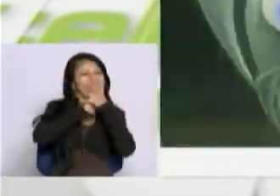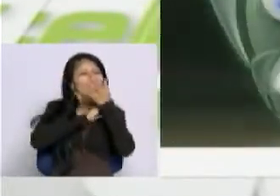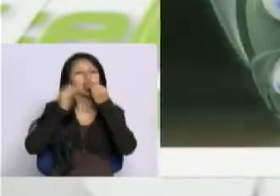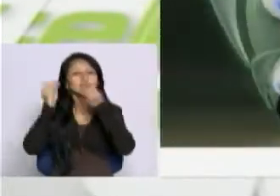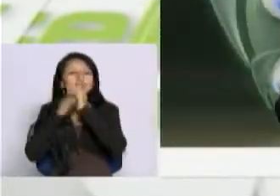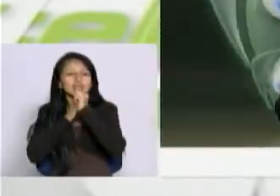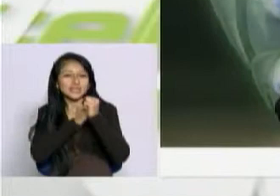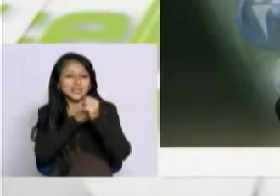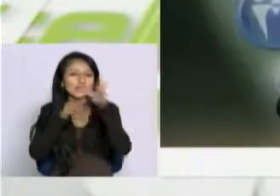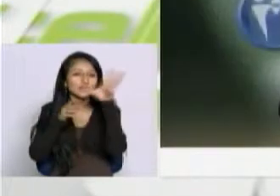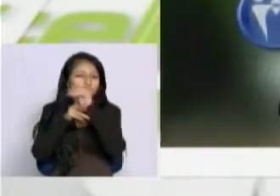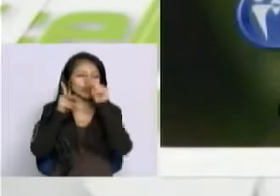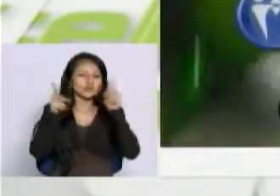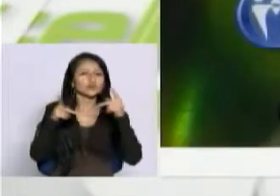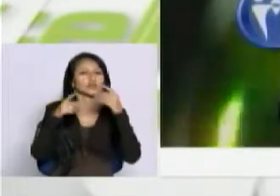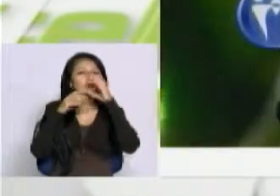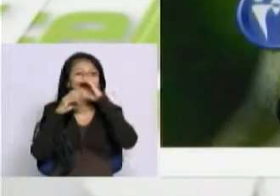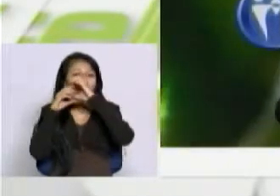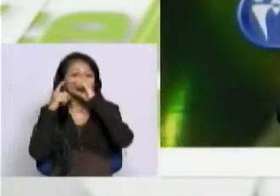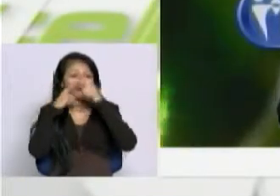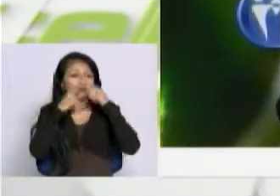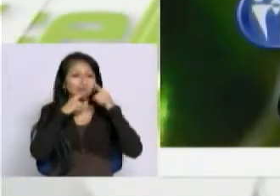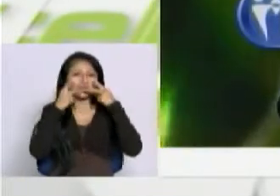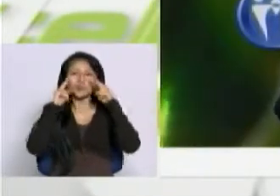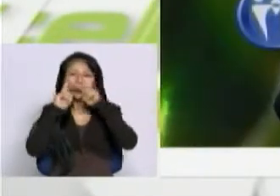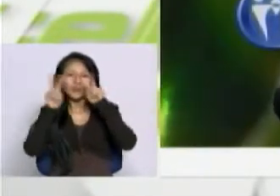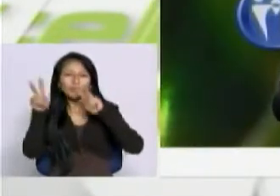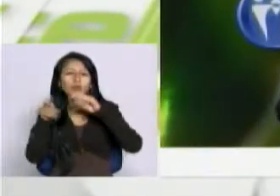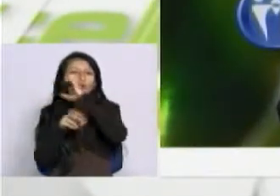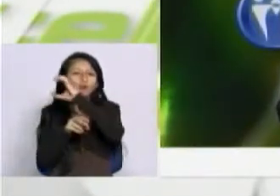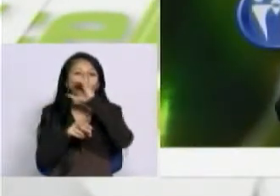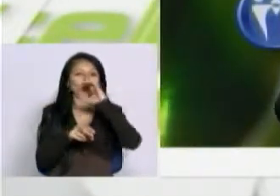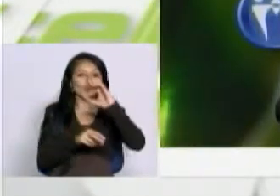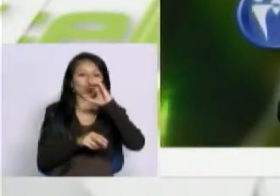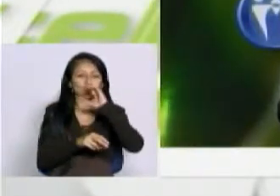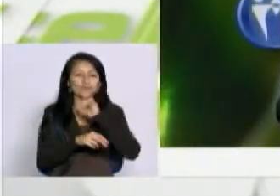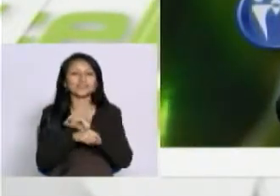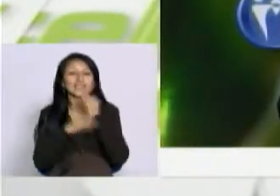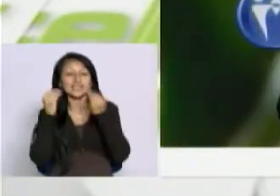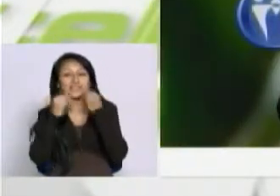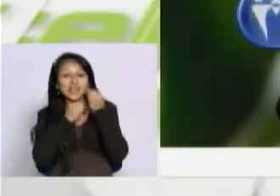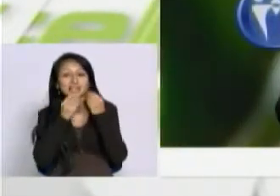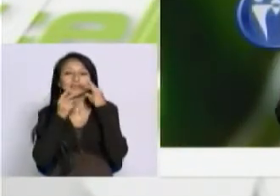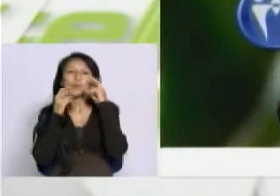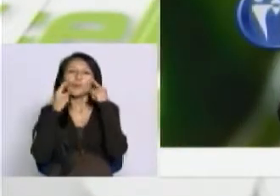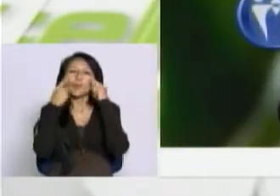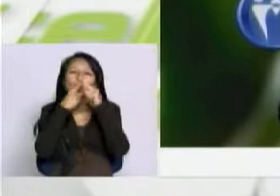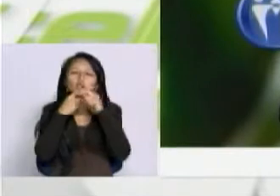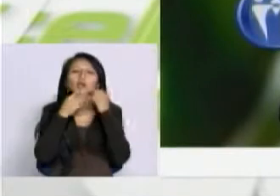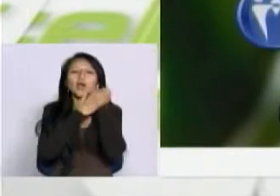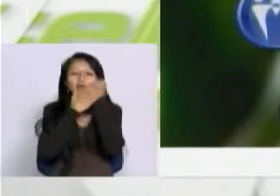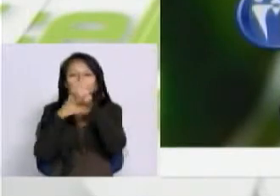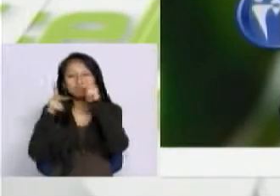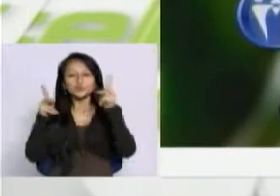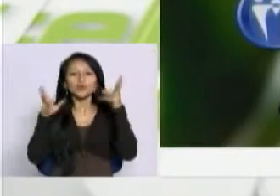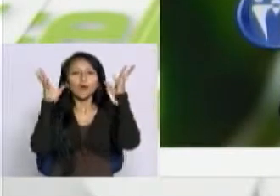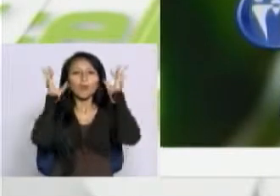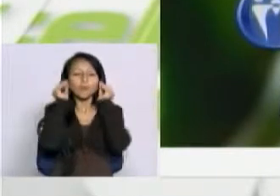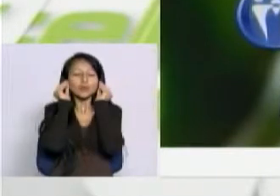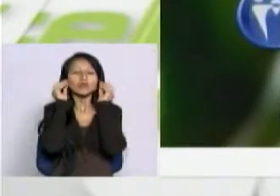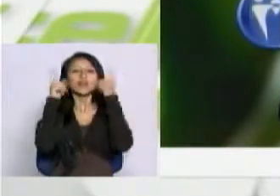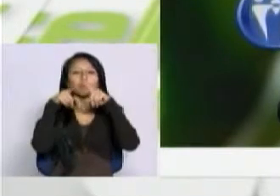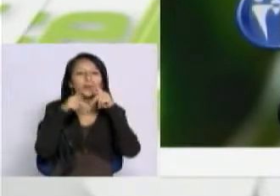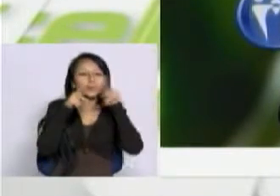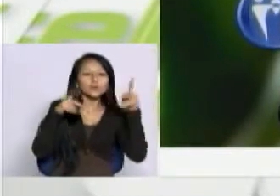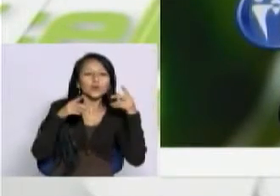televidentes hipoacústicos, sobre los contenidos audiovisuales que contienen subtitulación Closed Caption. Está además con el fin de sensibilizar a la población oyente